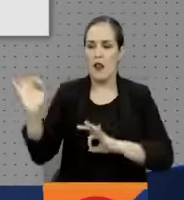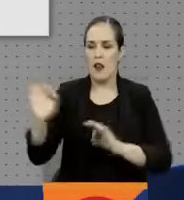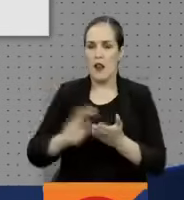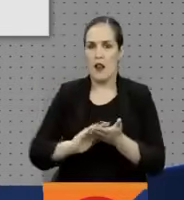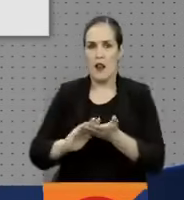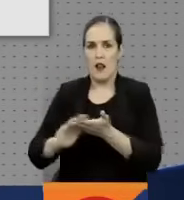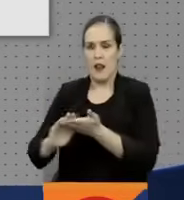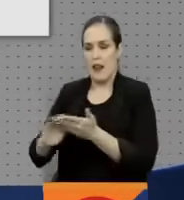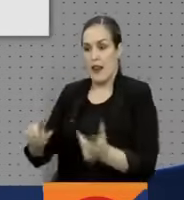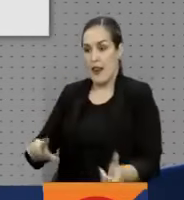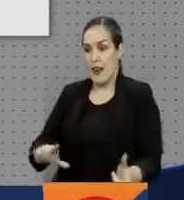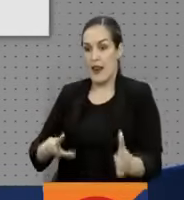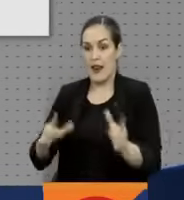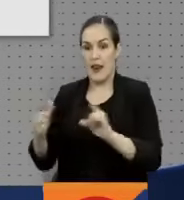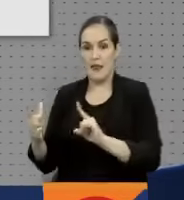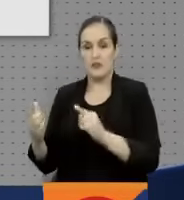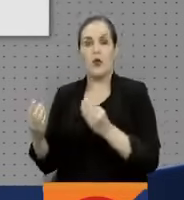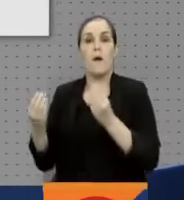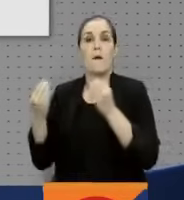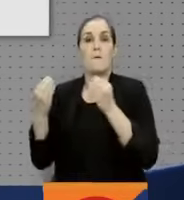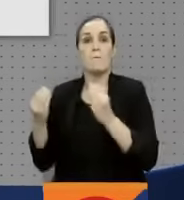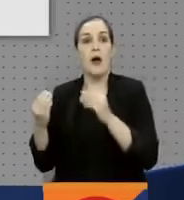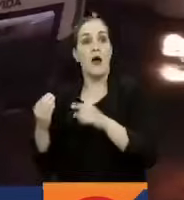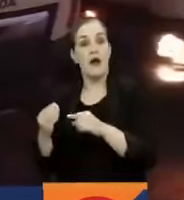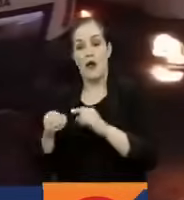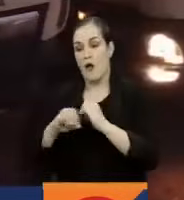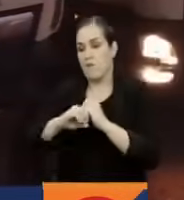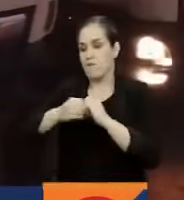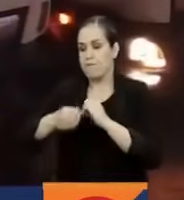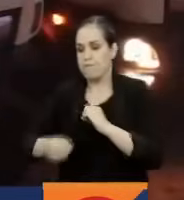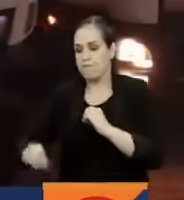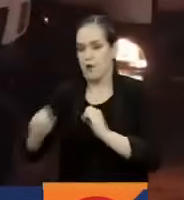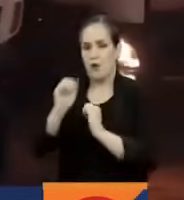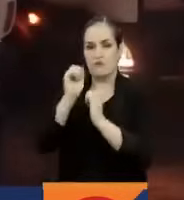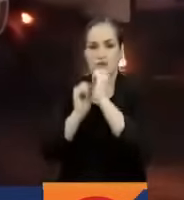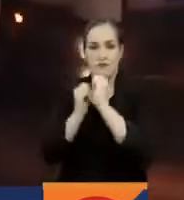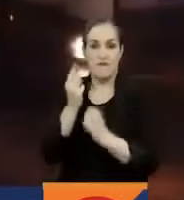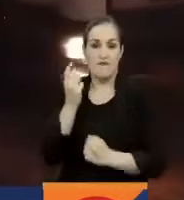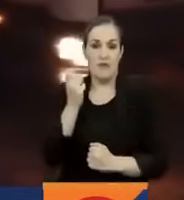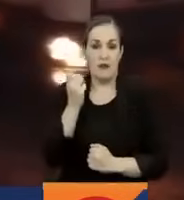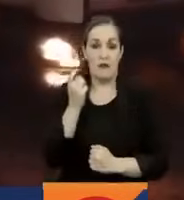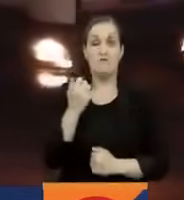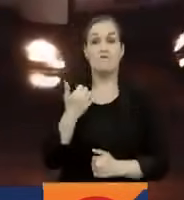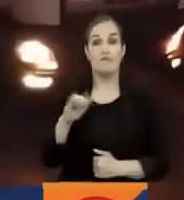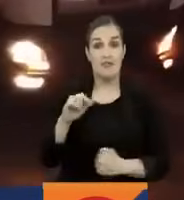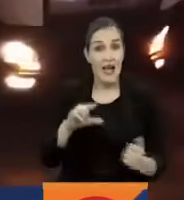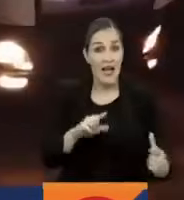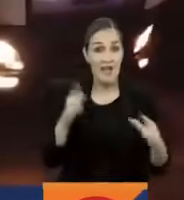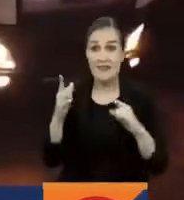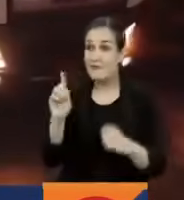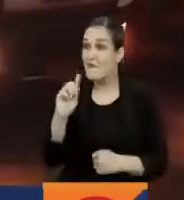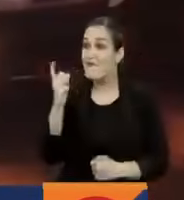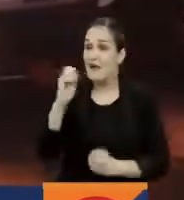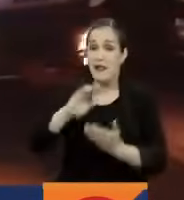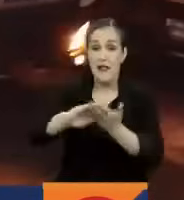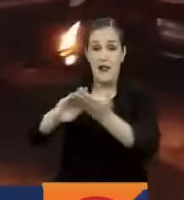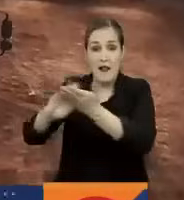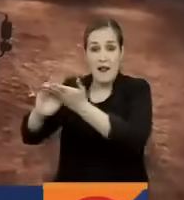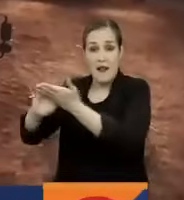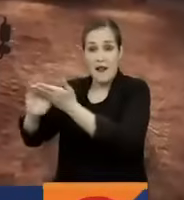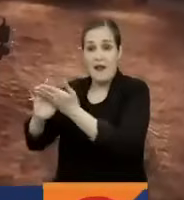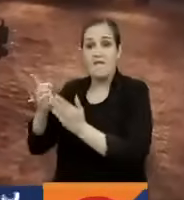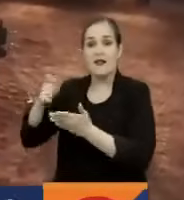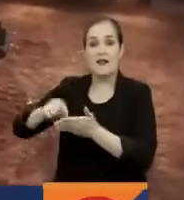operativo para la correcta instalación de motobombas y mangueras gestión del riesgo aseguró que todavía no están en funcionamiento porque aún falta la